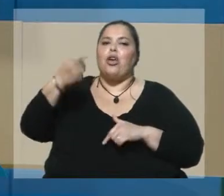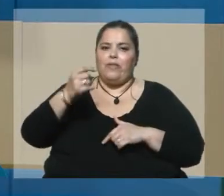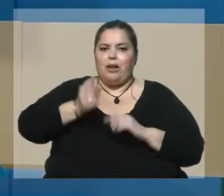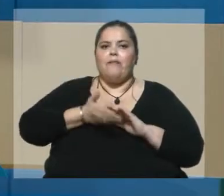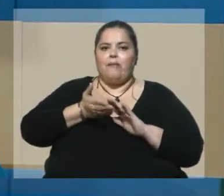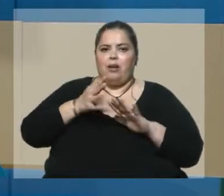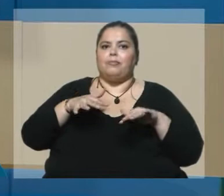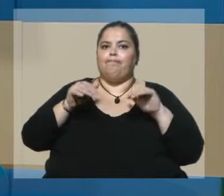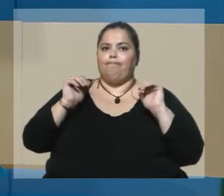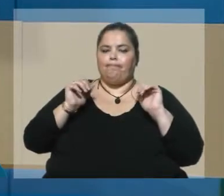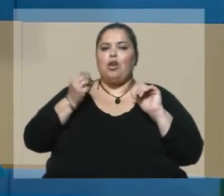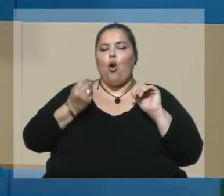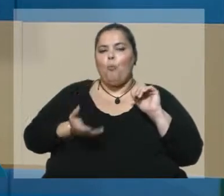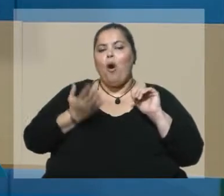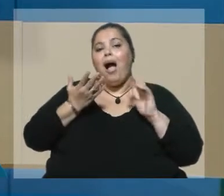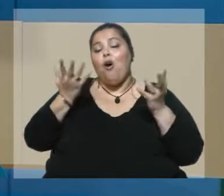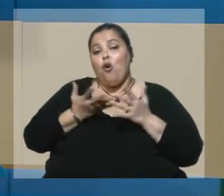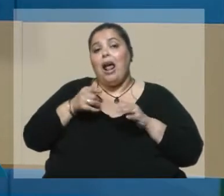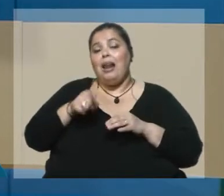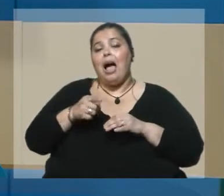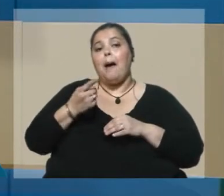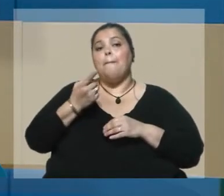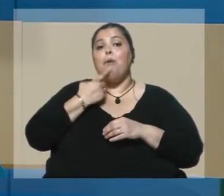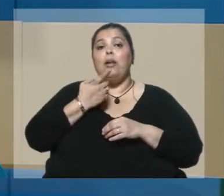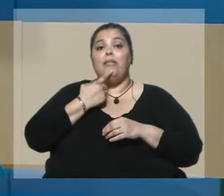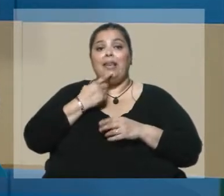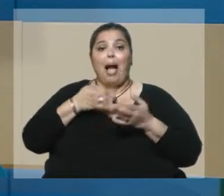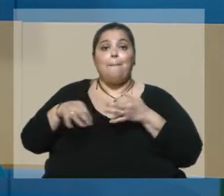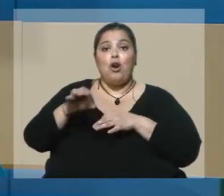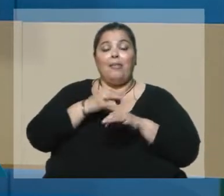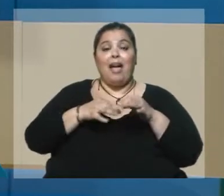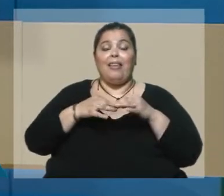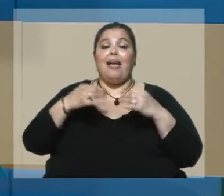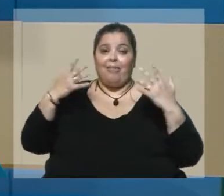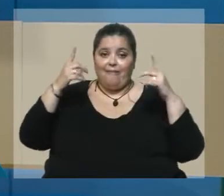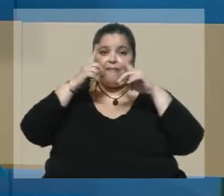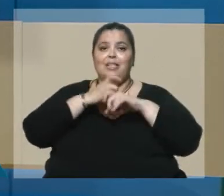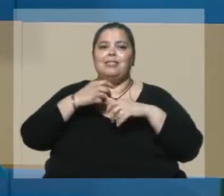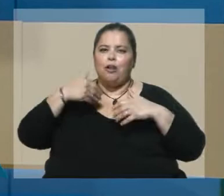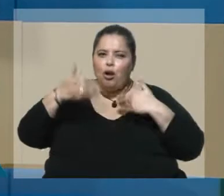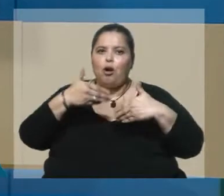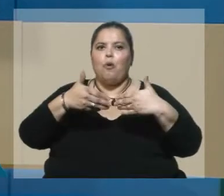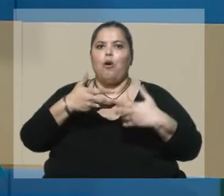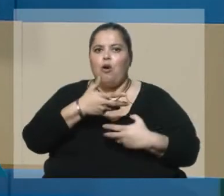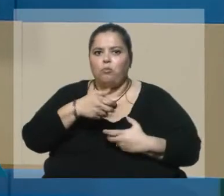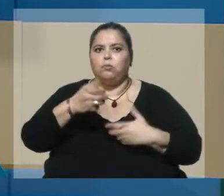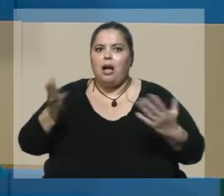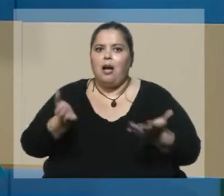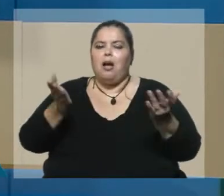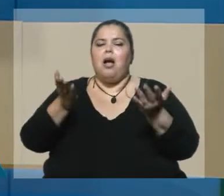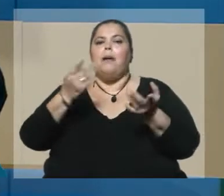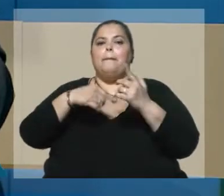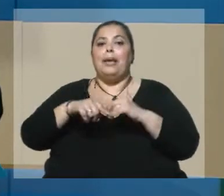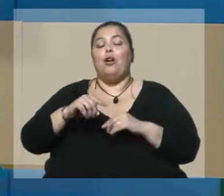digo la política monetaria suele demorar un poco en traccionar recién en los últimos meses la